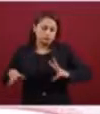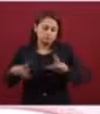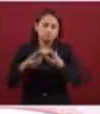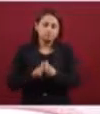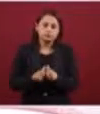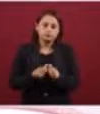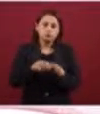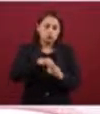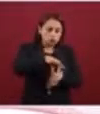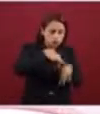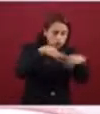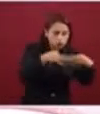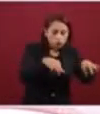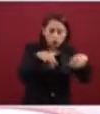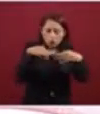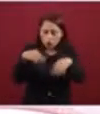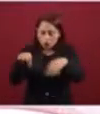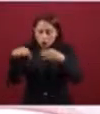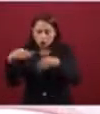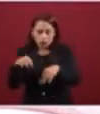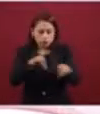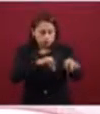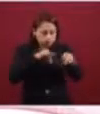documento investigando